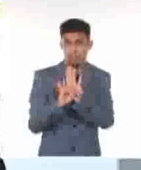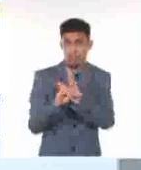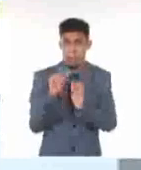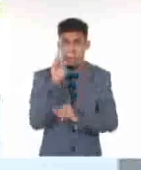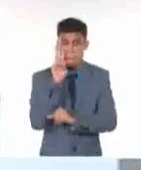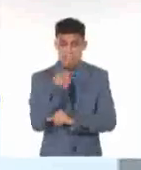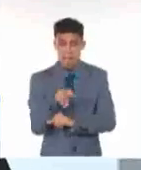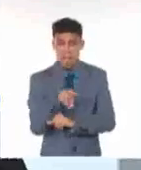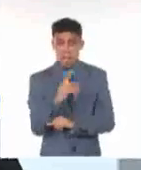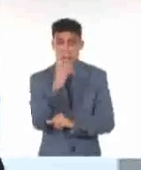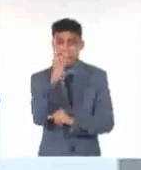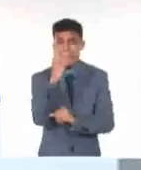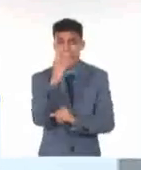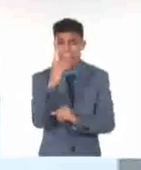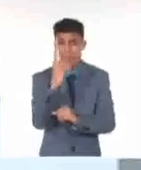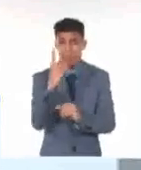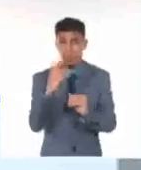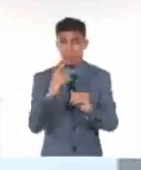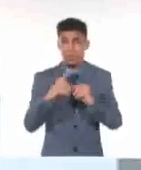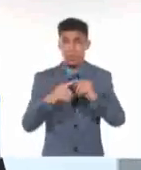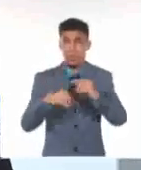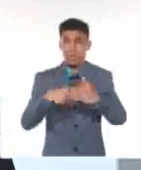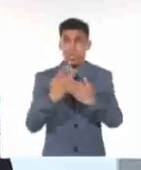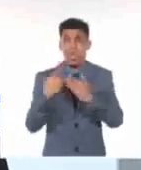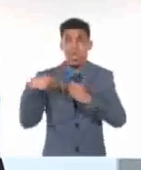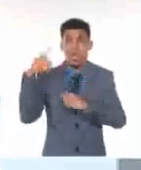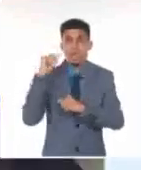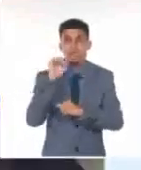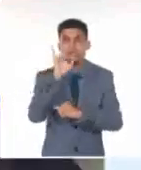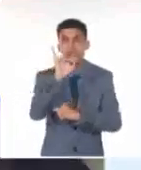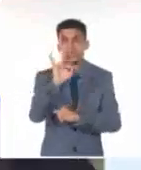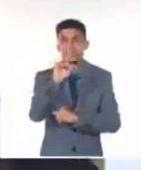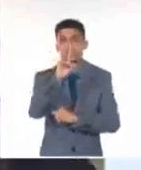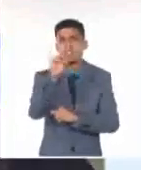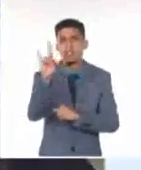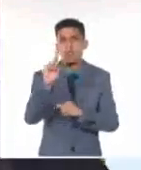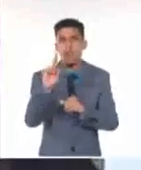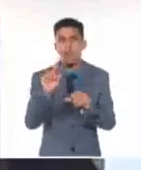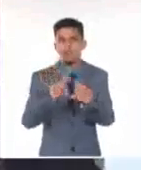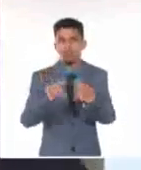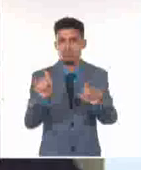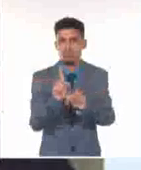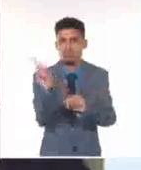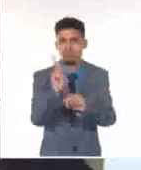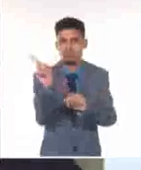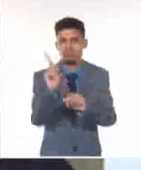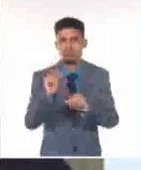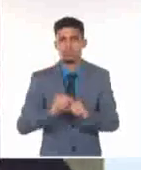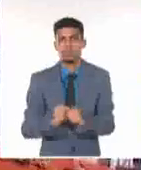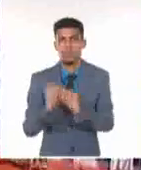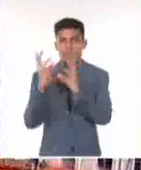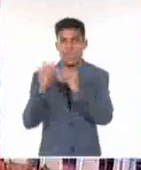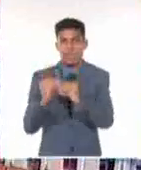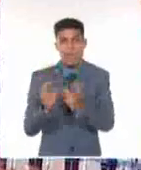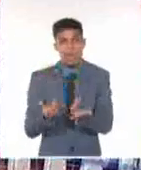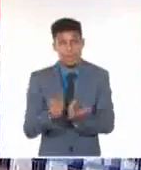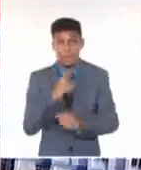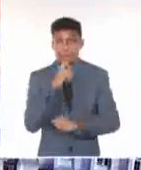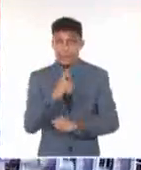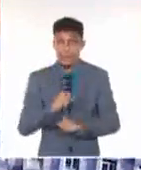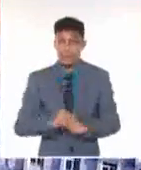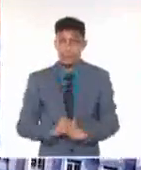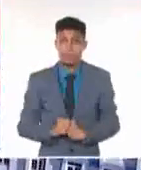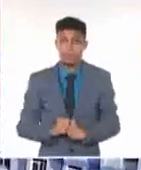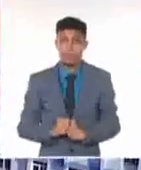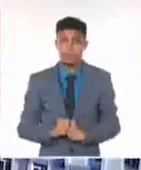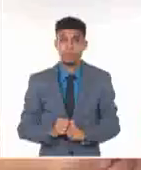entre el primero y el día de ayer, 709 salideros se han suprimido. Una cifra de la que no estamos para nada satisfechos. A las pérdidas